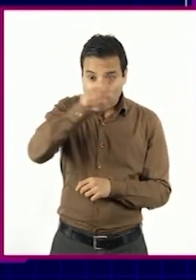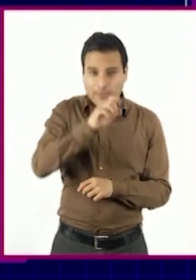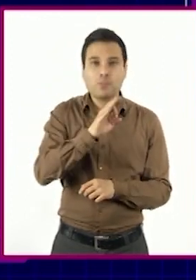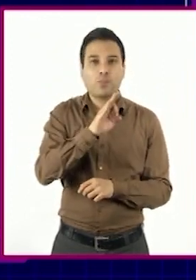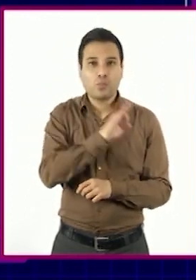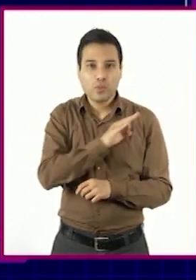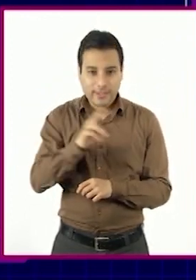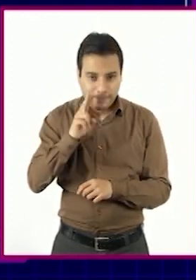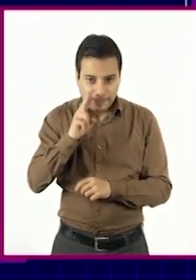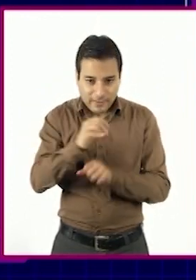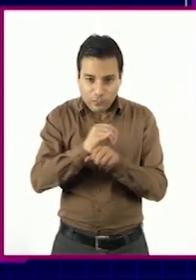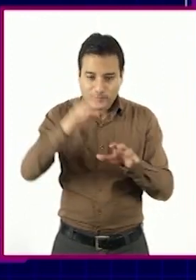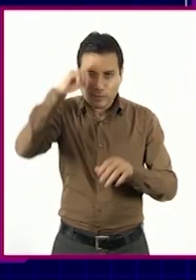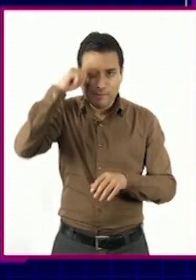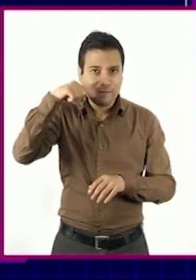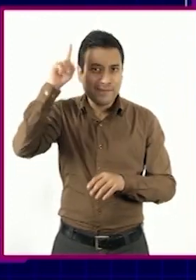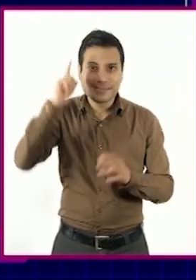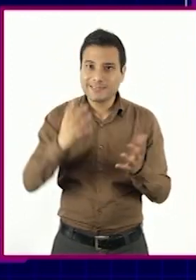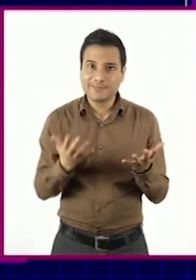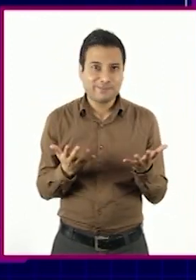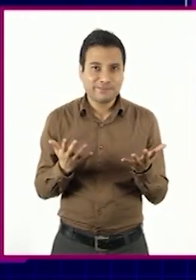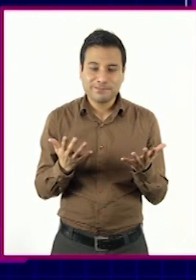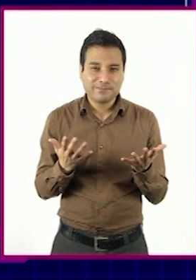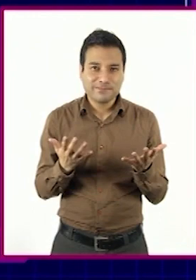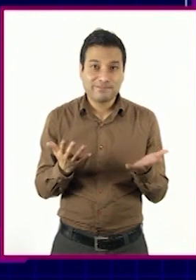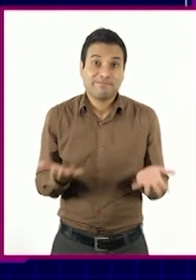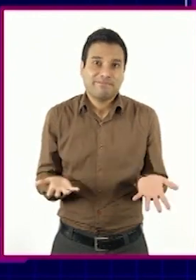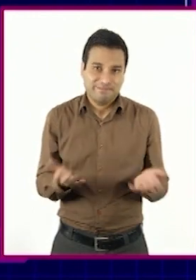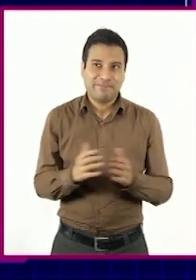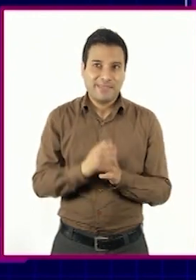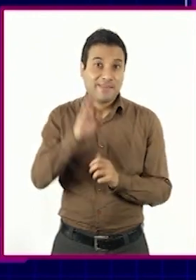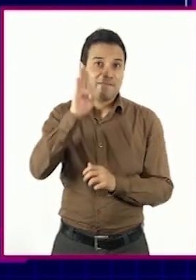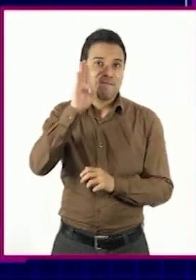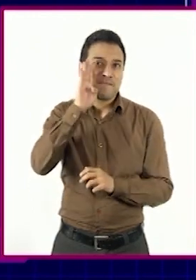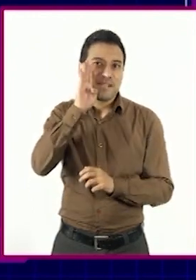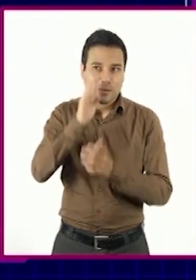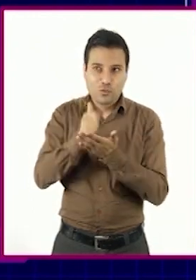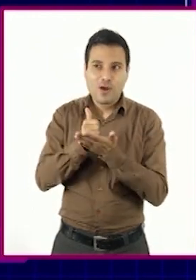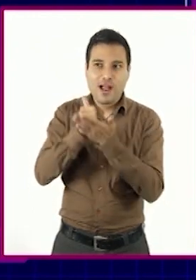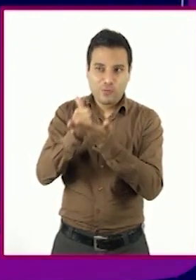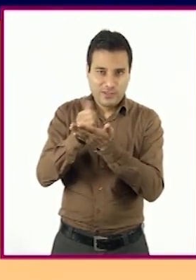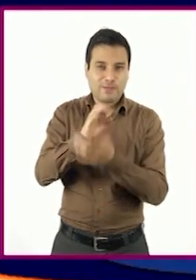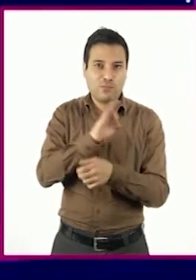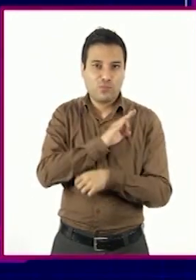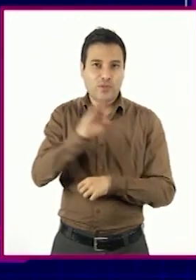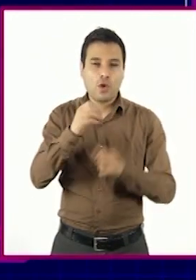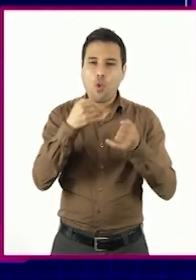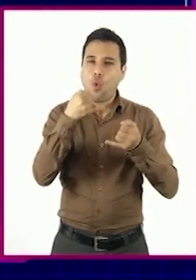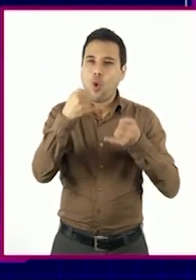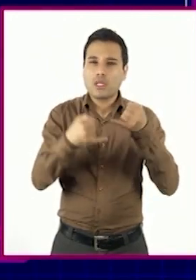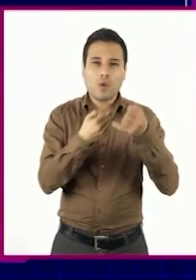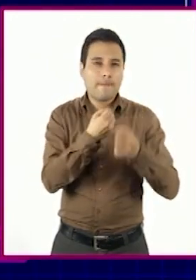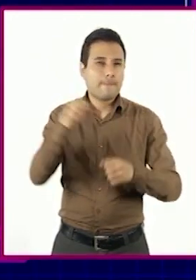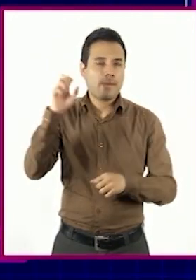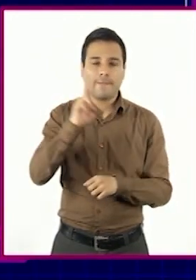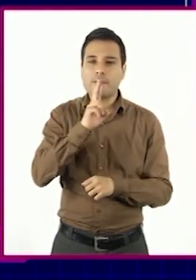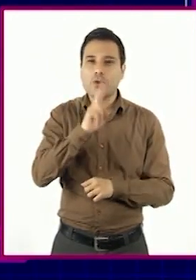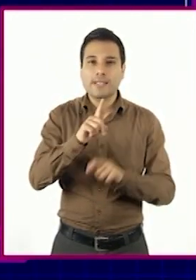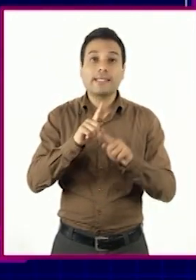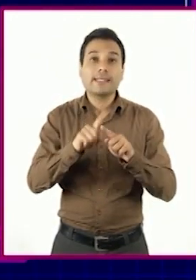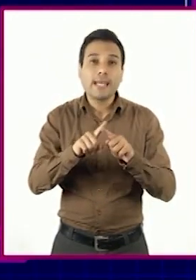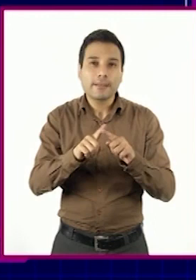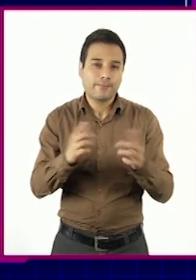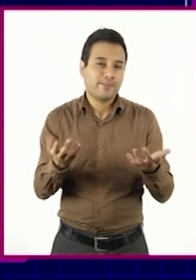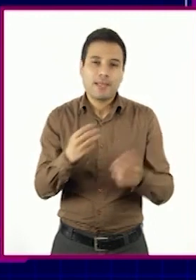facilidad ver la información. Así que podemos ayudar a Bernardo. El jugador que tiene mejor desempeño es